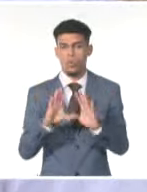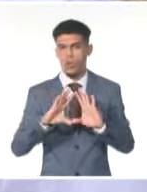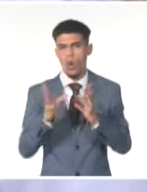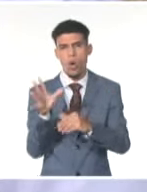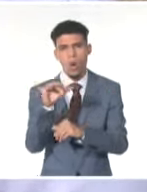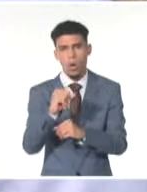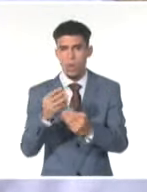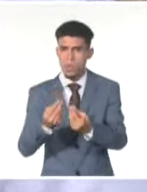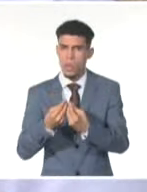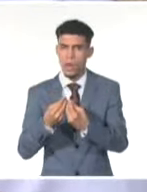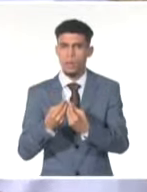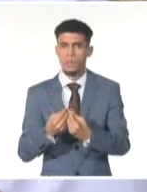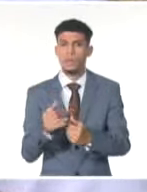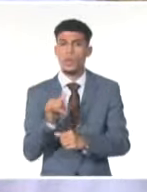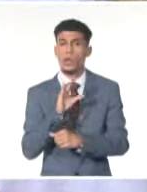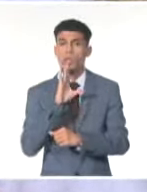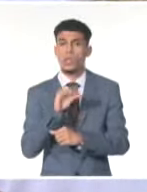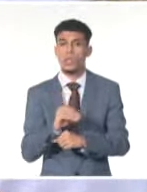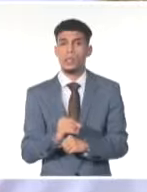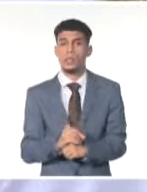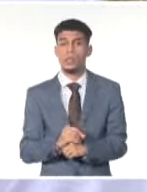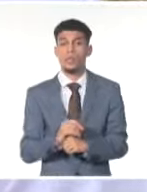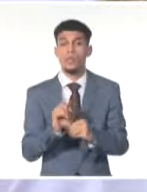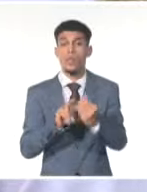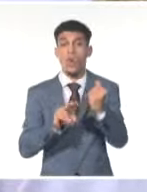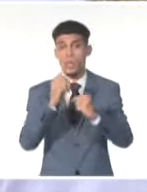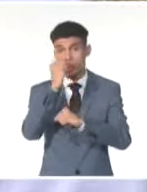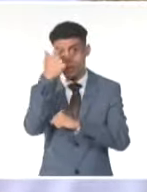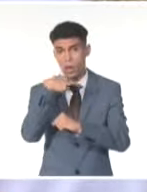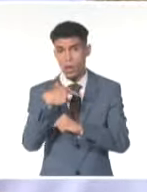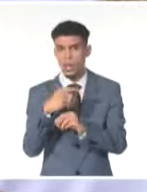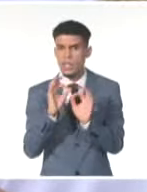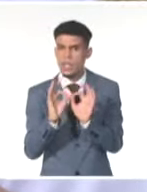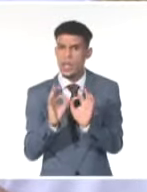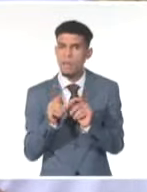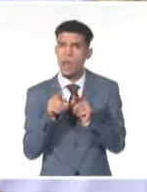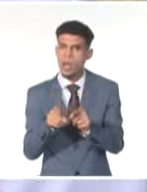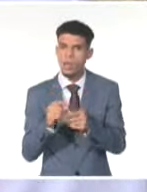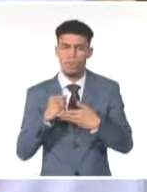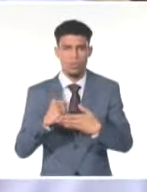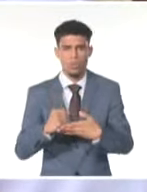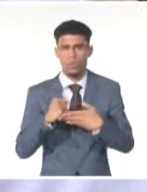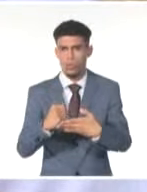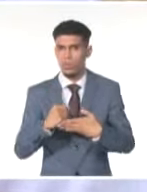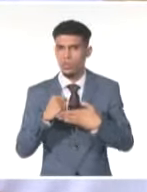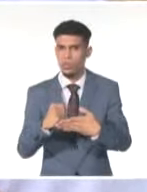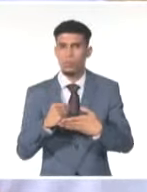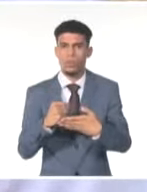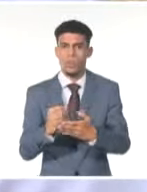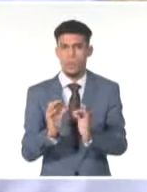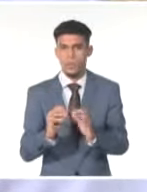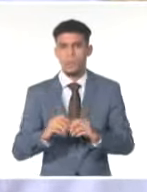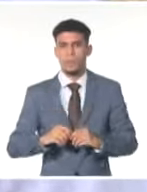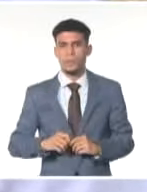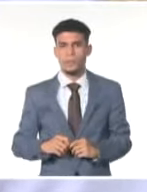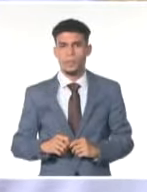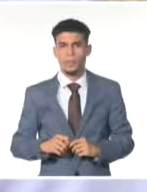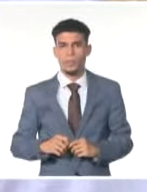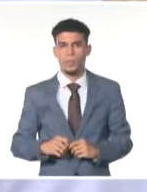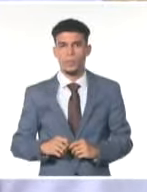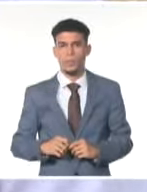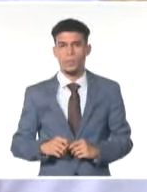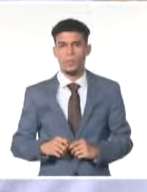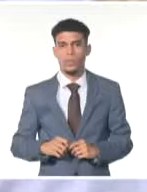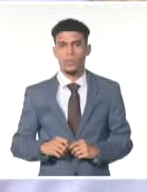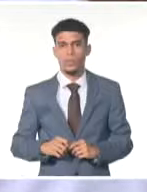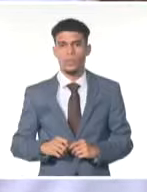como decimos nosotros, la tira vileño, no puede ser otra cosa que la tira vileño y el Unidos por Cuba lo que va a caracterizar y lo que nos ha motivado a nosotros a